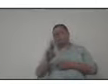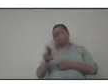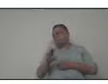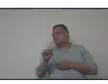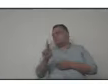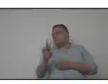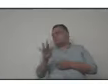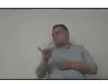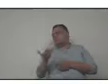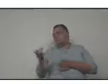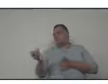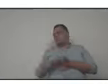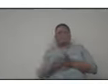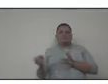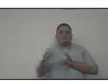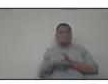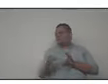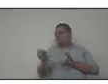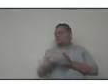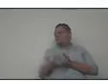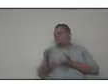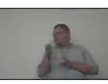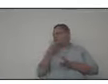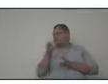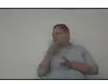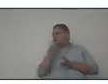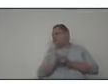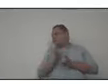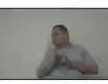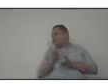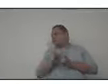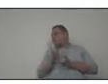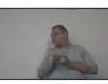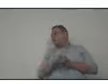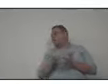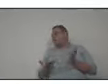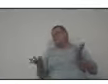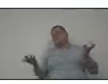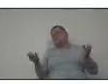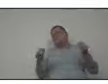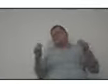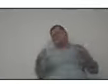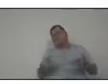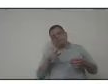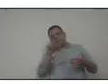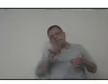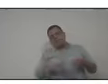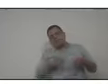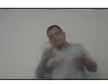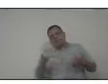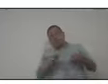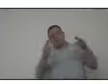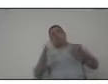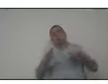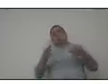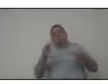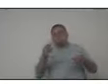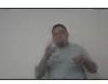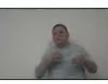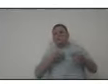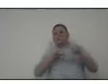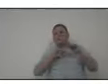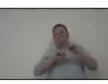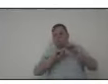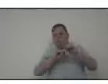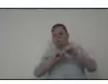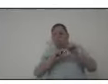está acumulando todos estos medicamentos en la casa y es lo que estamos encontrando. Entonces, básicamente ha sido un trabajo de educación